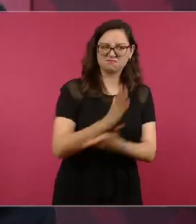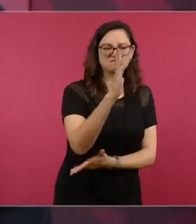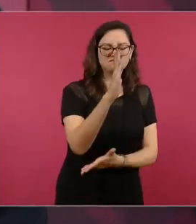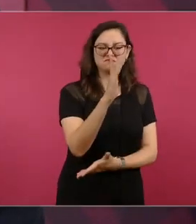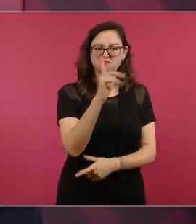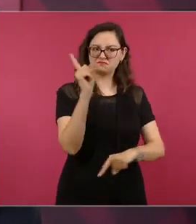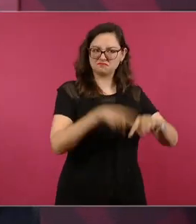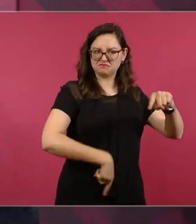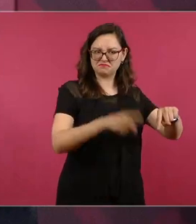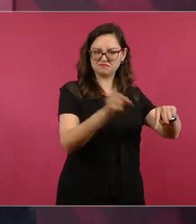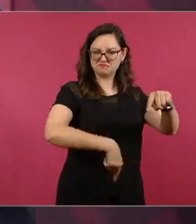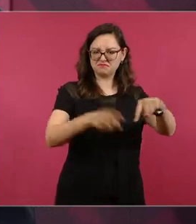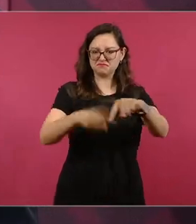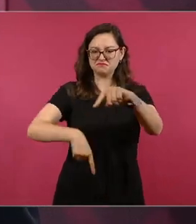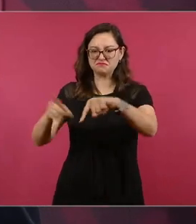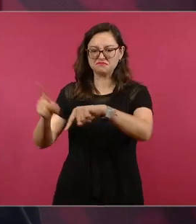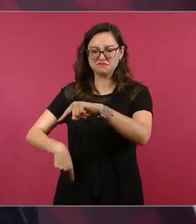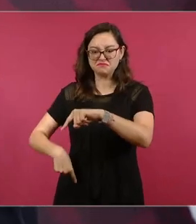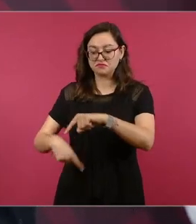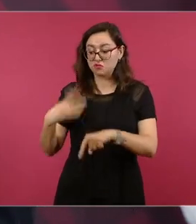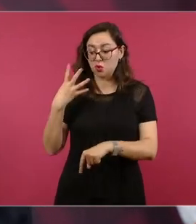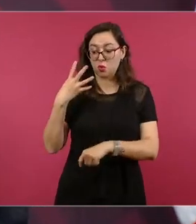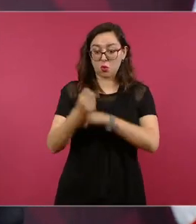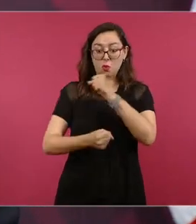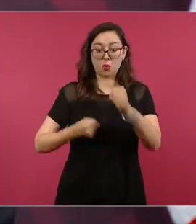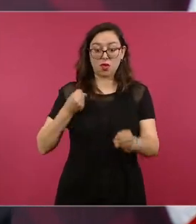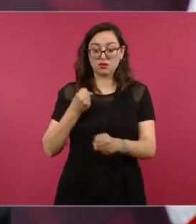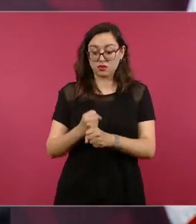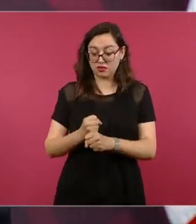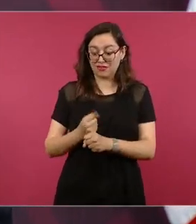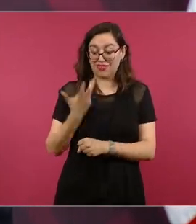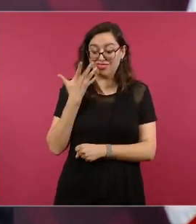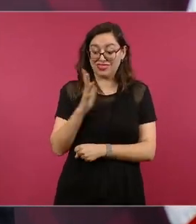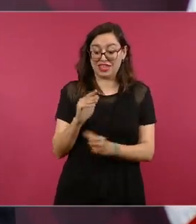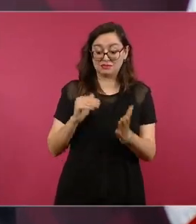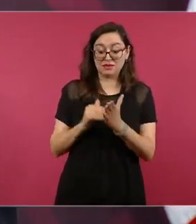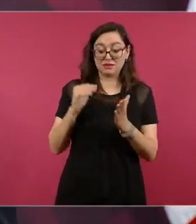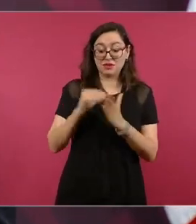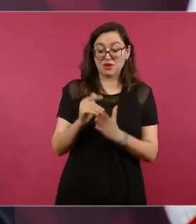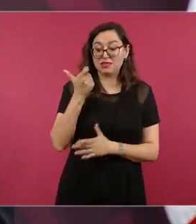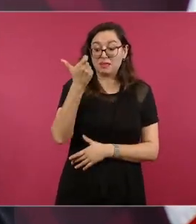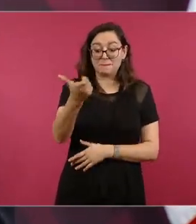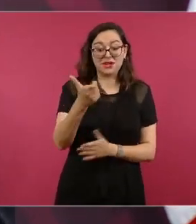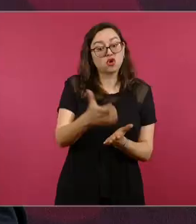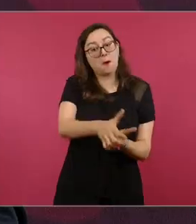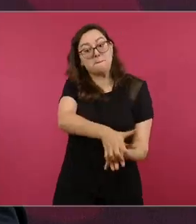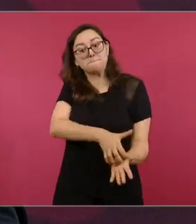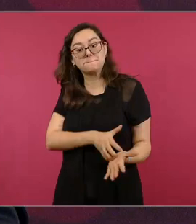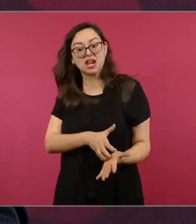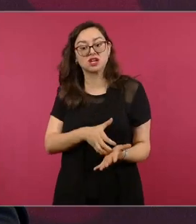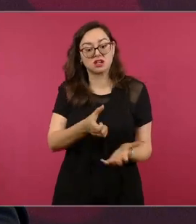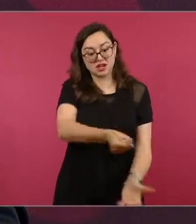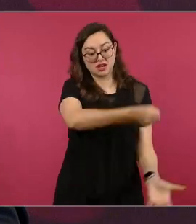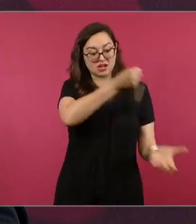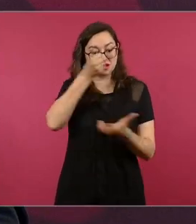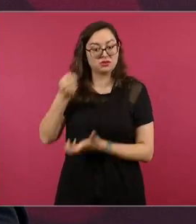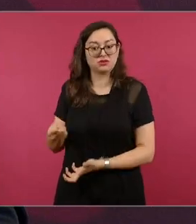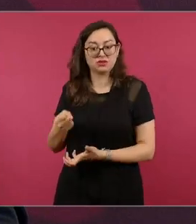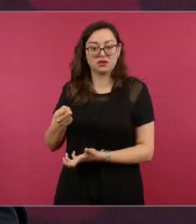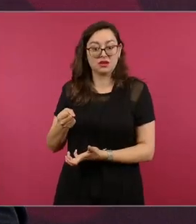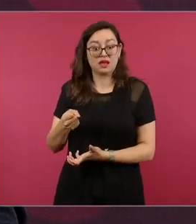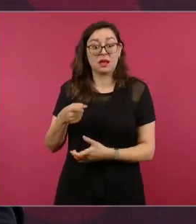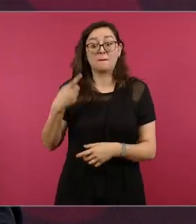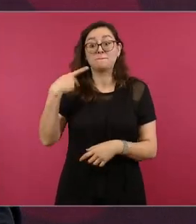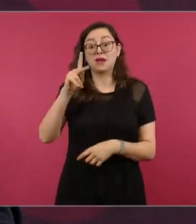pesos pero como los contratos son a 20 años estamos hablando como de 80 100 mil millones